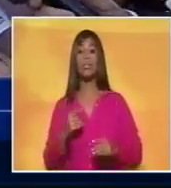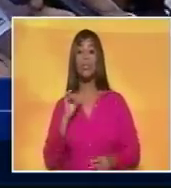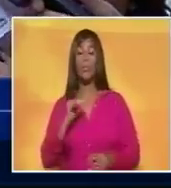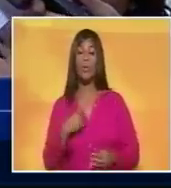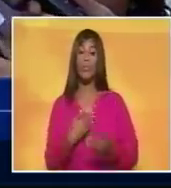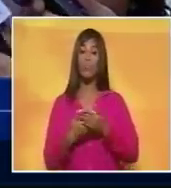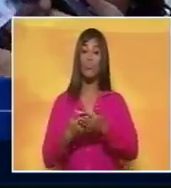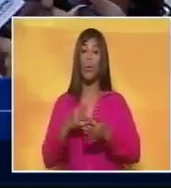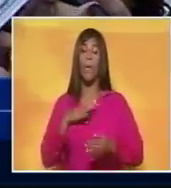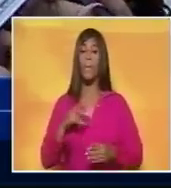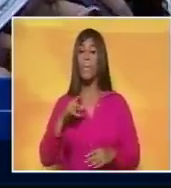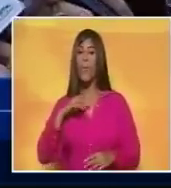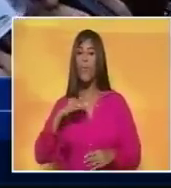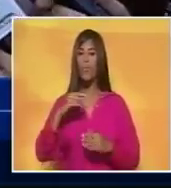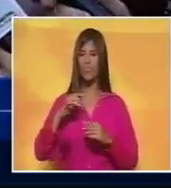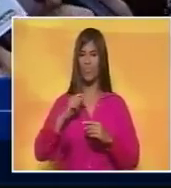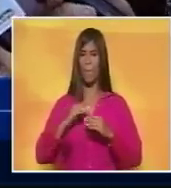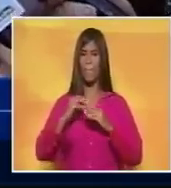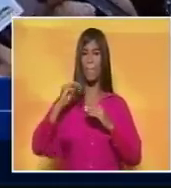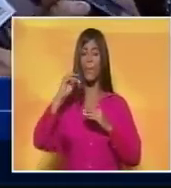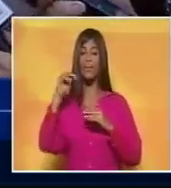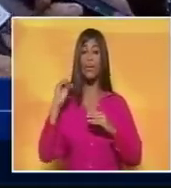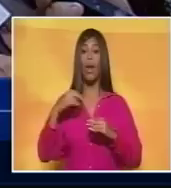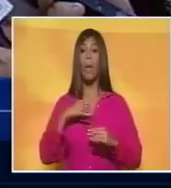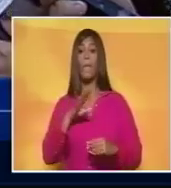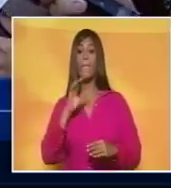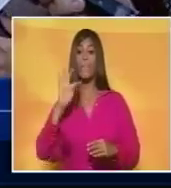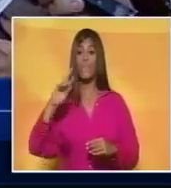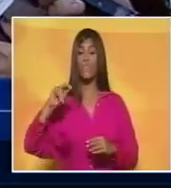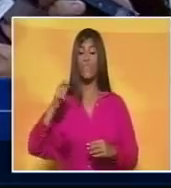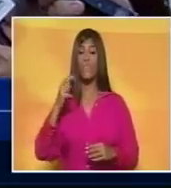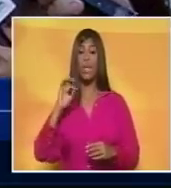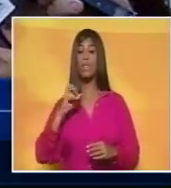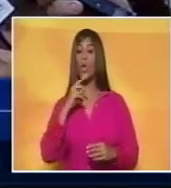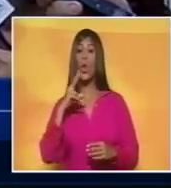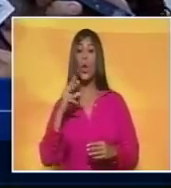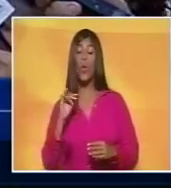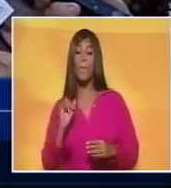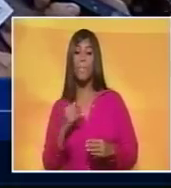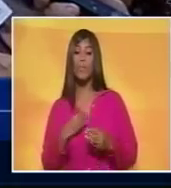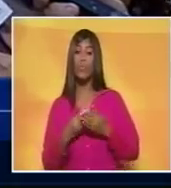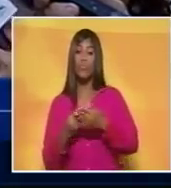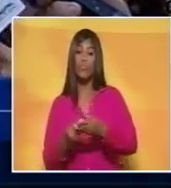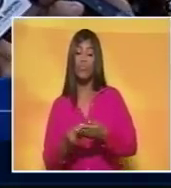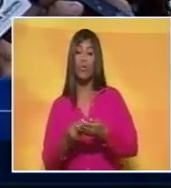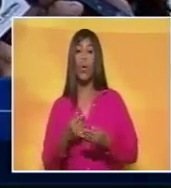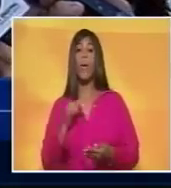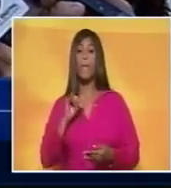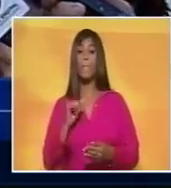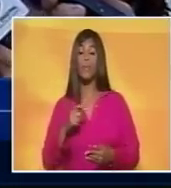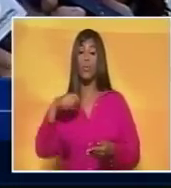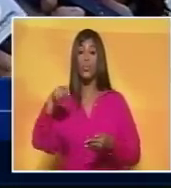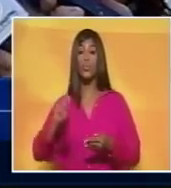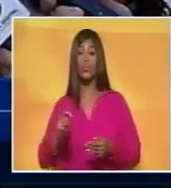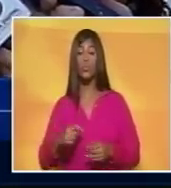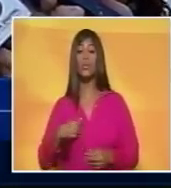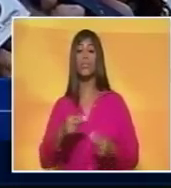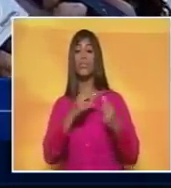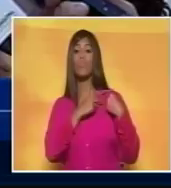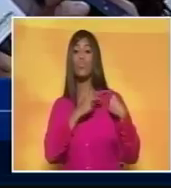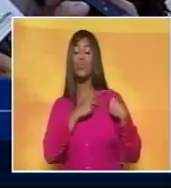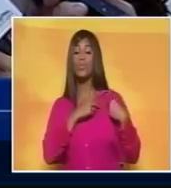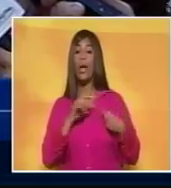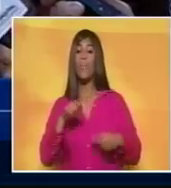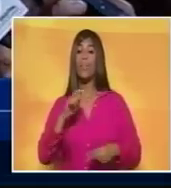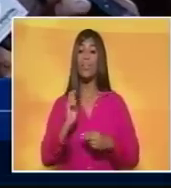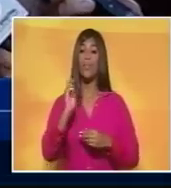ponencia de la magistrada Francia Coello González, al considerar que no procede el antejuicio de mérito, indica que su enjuiciamiento corresponde a